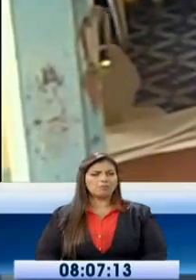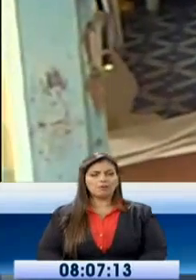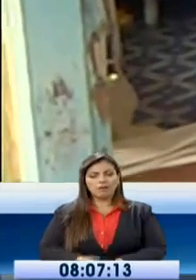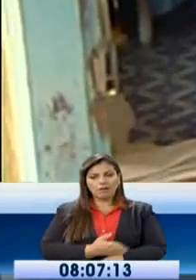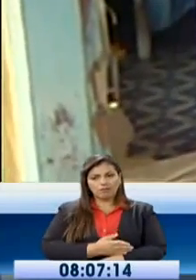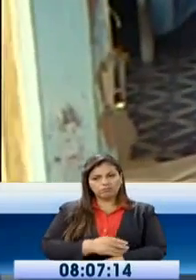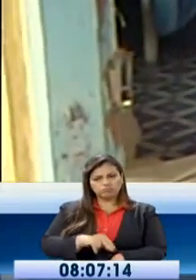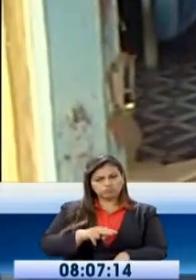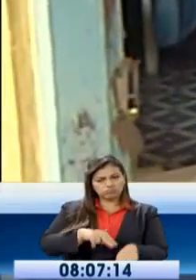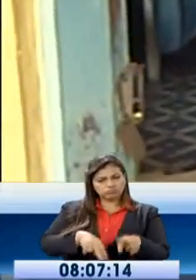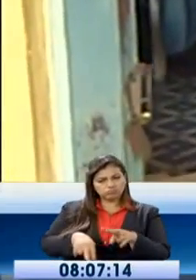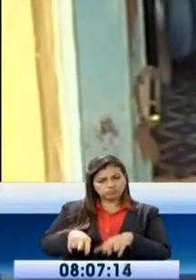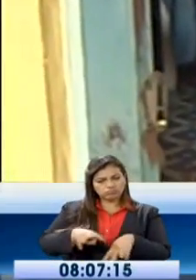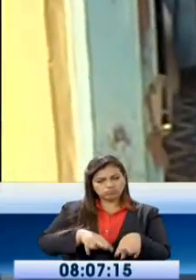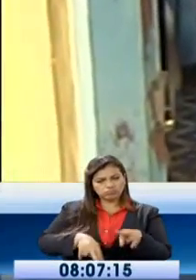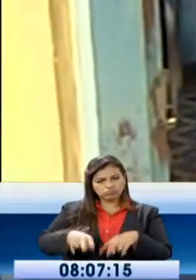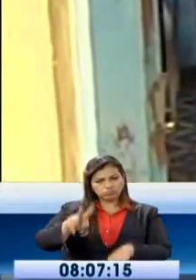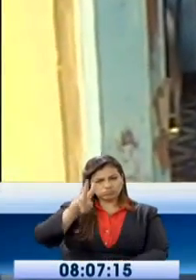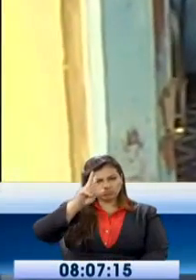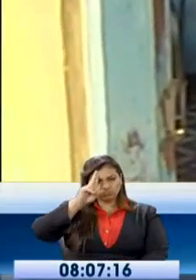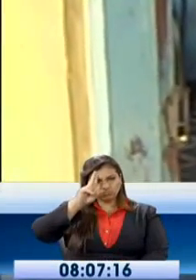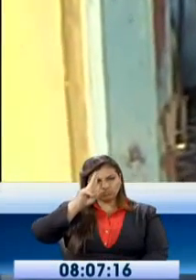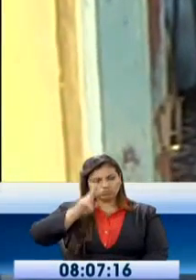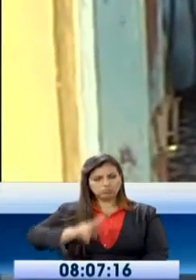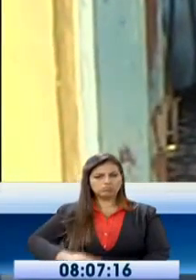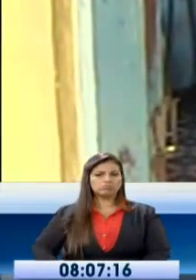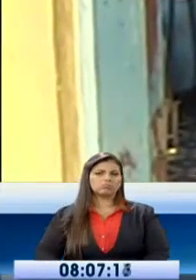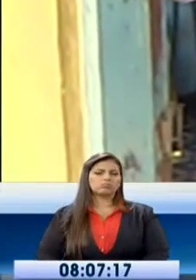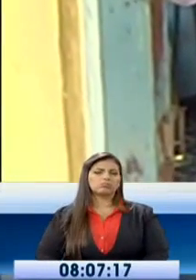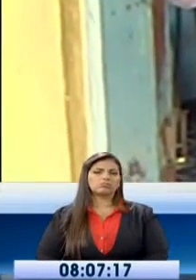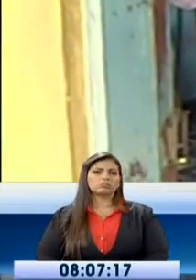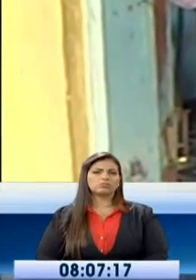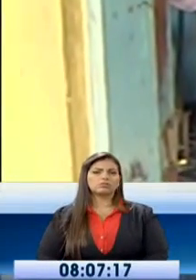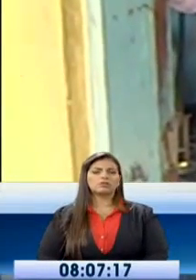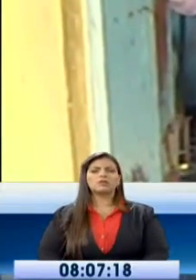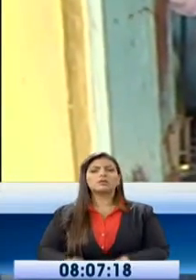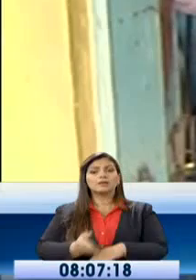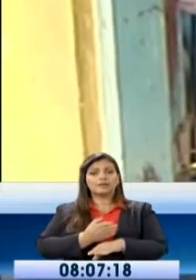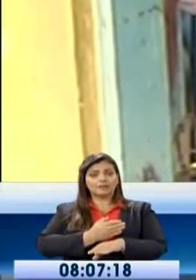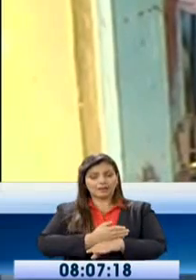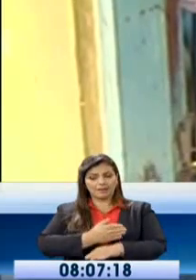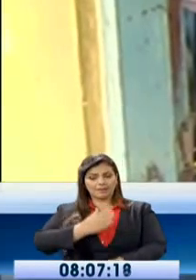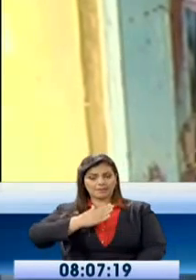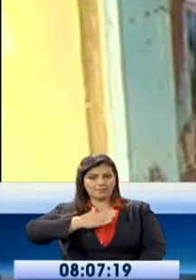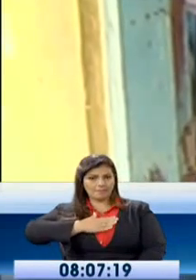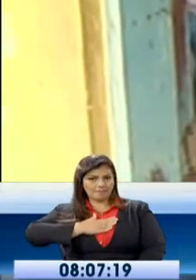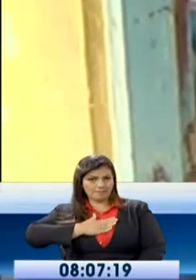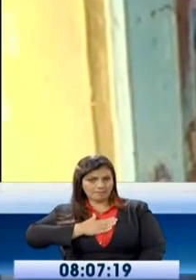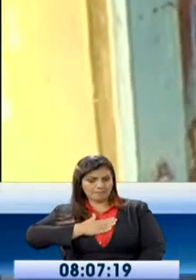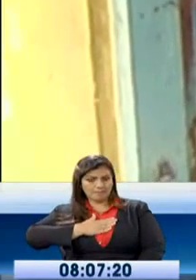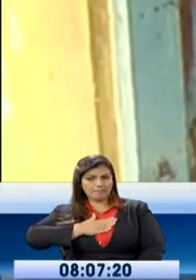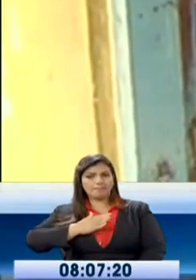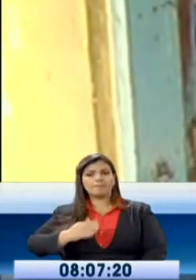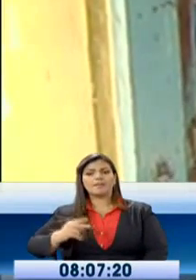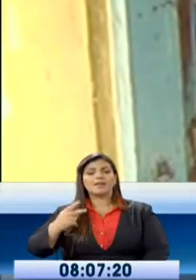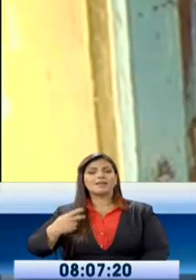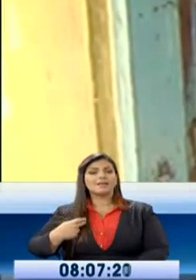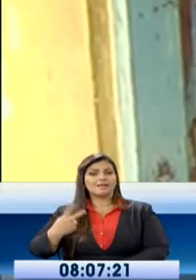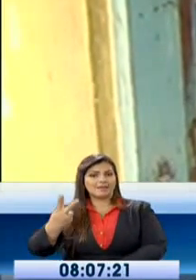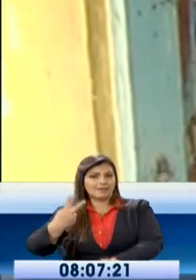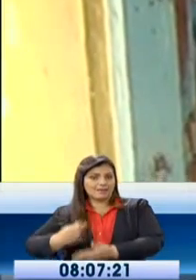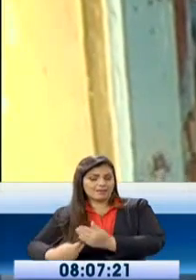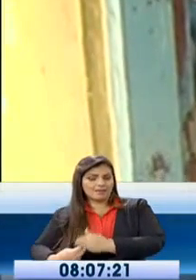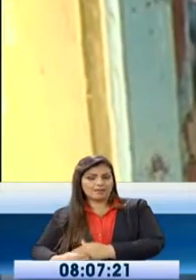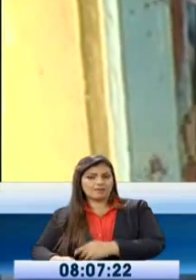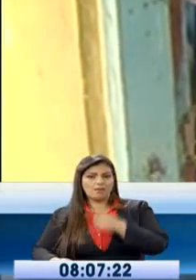porque mi yerno vino en el carro con mi hija, pero no se acercó. Y mi hija viene y dice, mamá, ¿qué pasó? Mi hija pensó que era un cobrador,